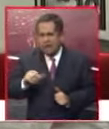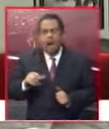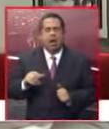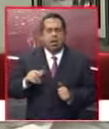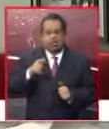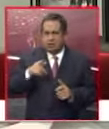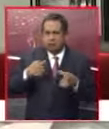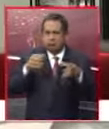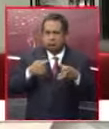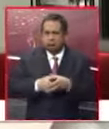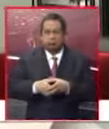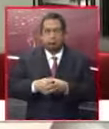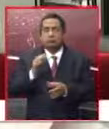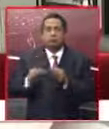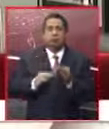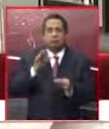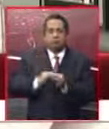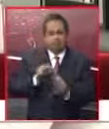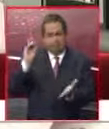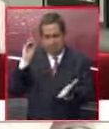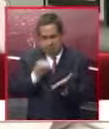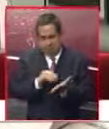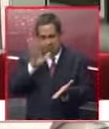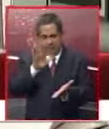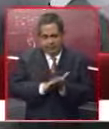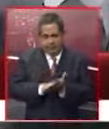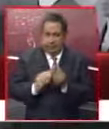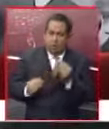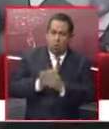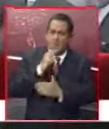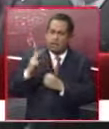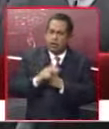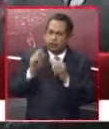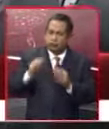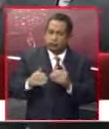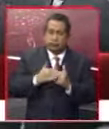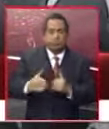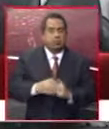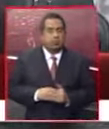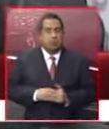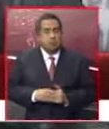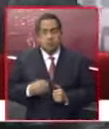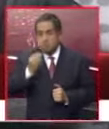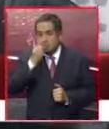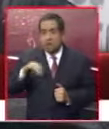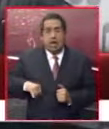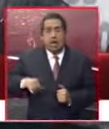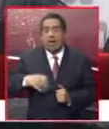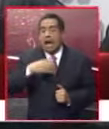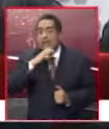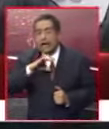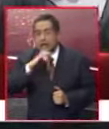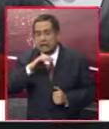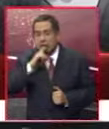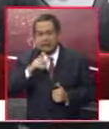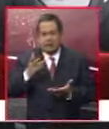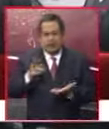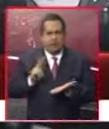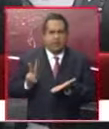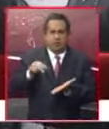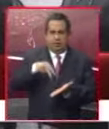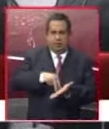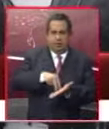hacen? Institucionalizar de nuevo al país. Especial interés tuvo Venustiano Carranza en estar presente